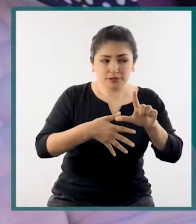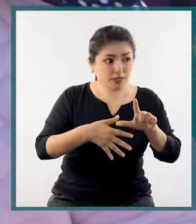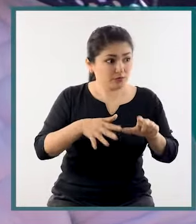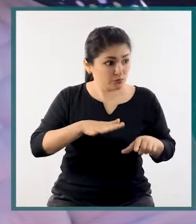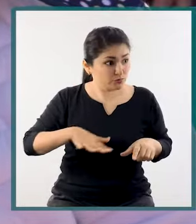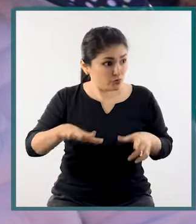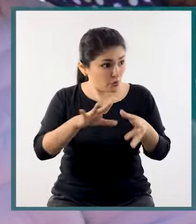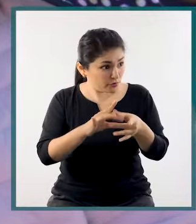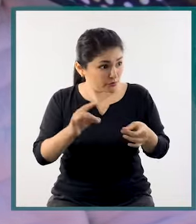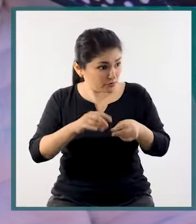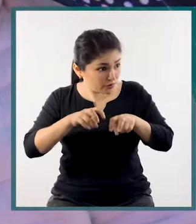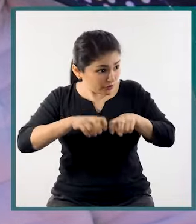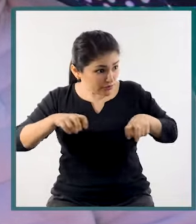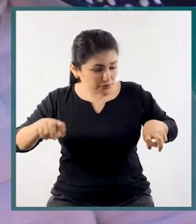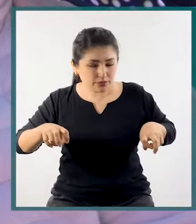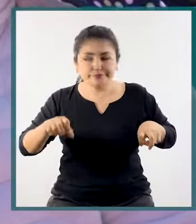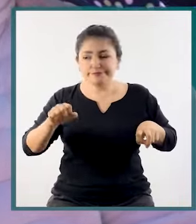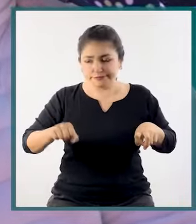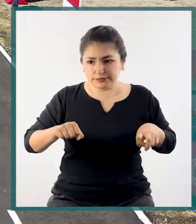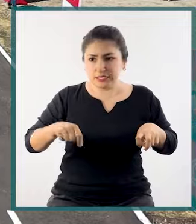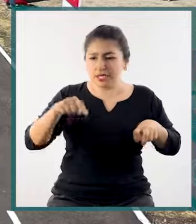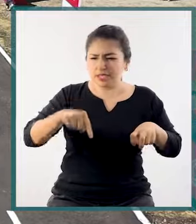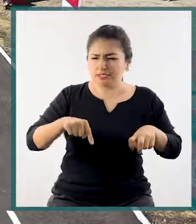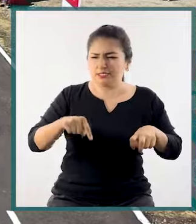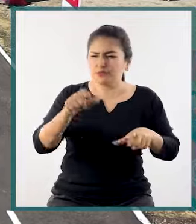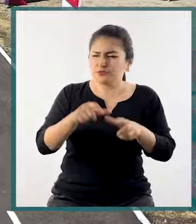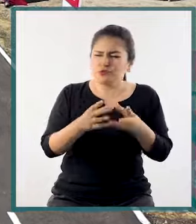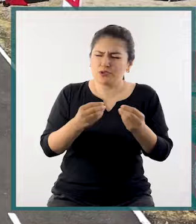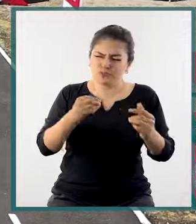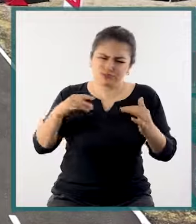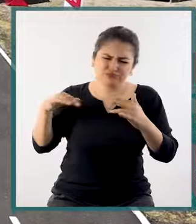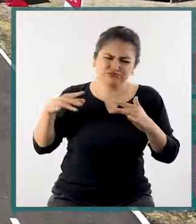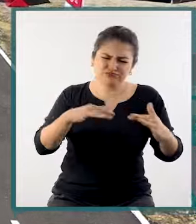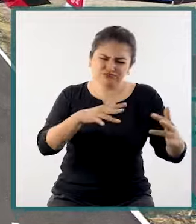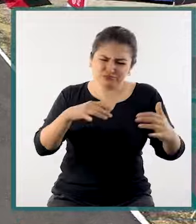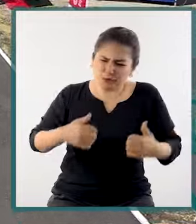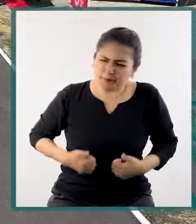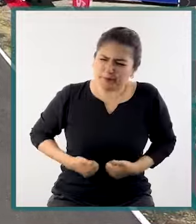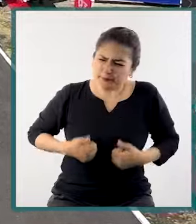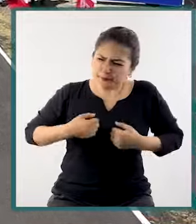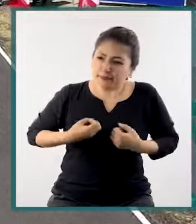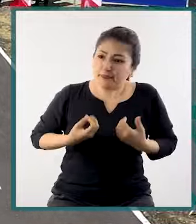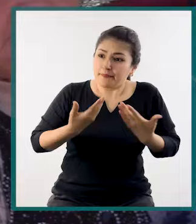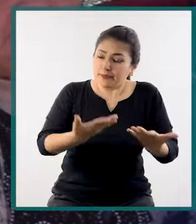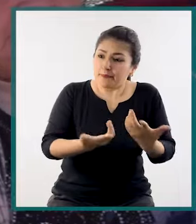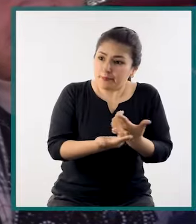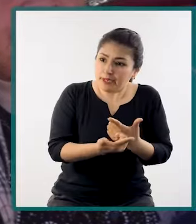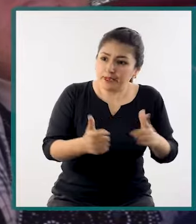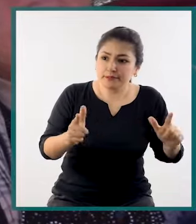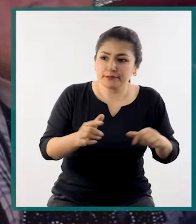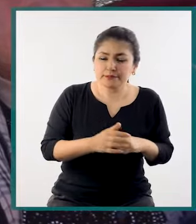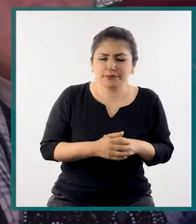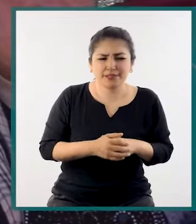Así es, donde se han sacrificado muchas vidas. Y para que seamos libres. Para los